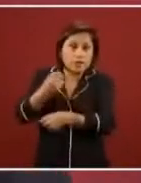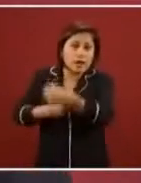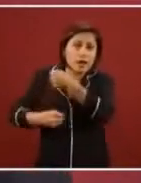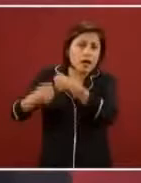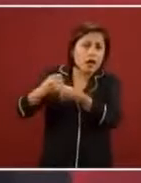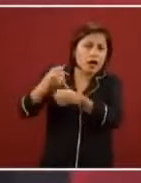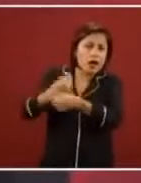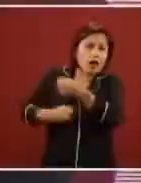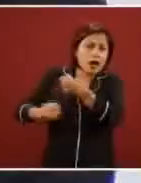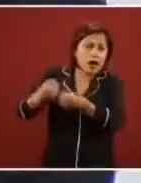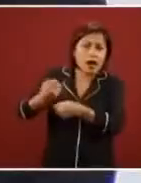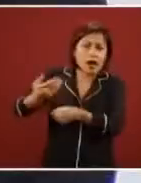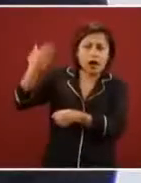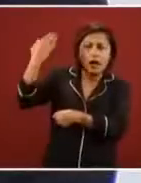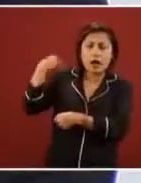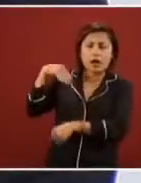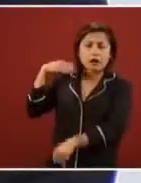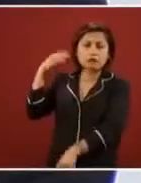impunidad